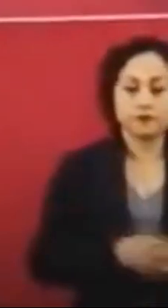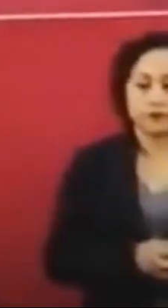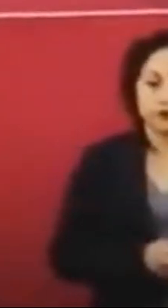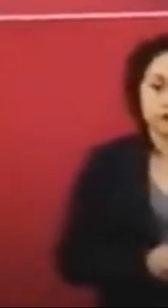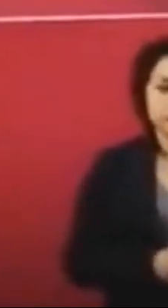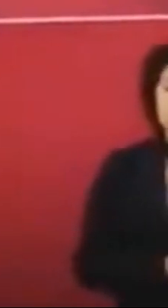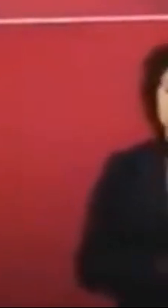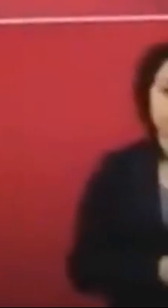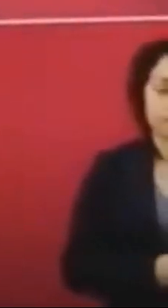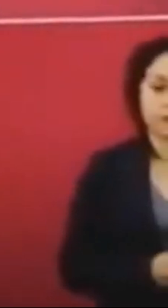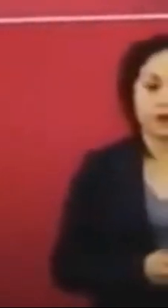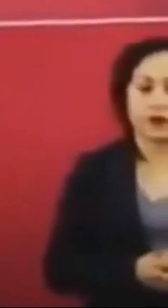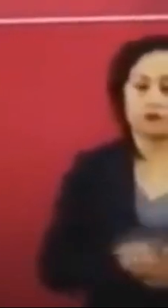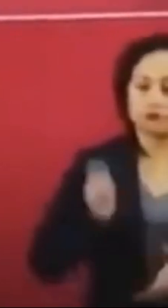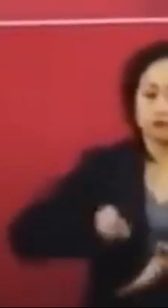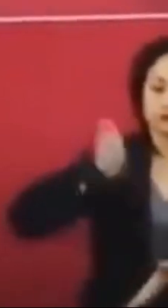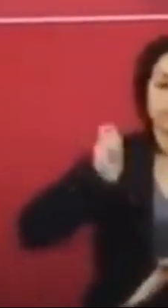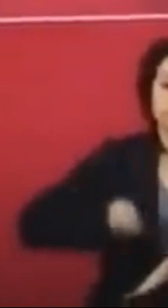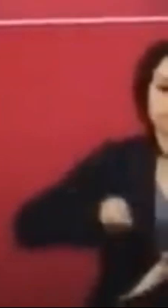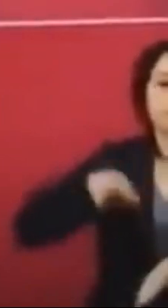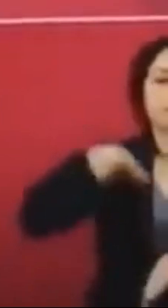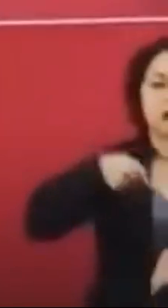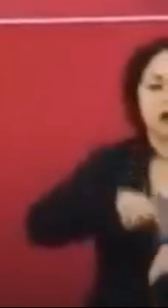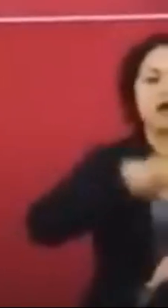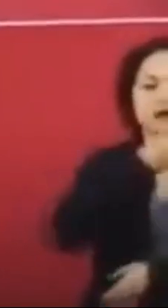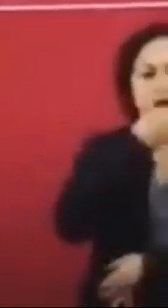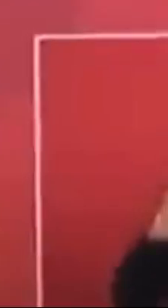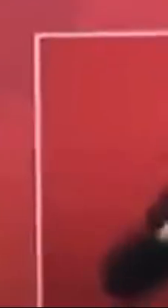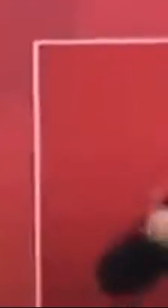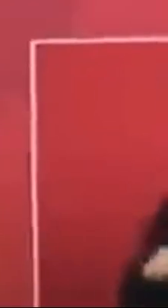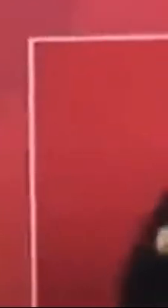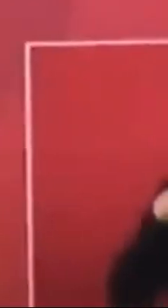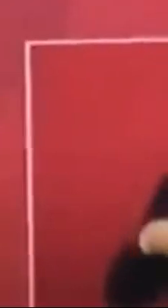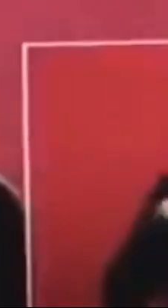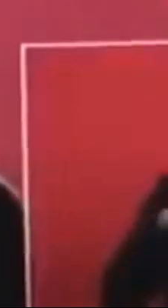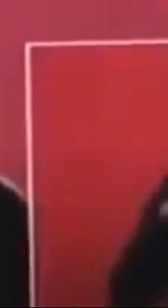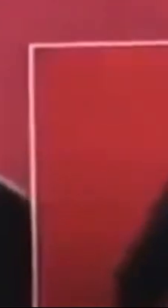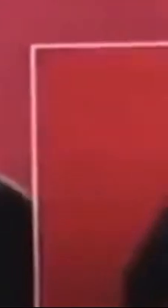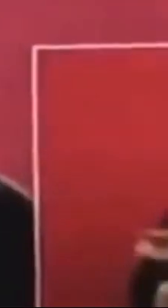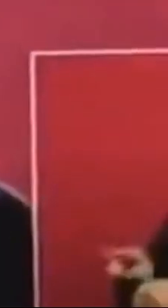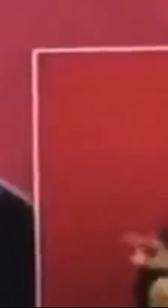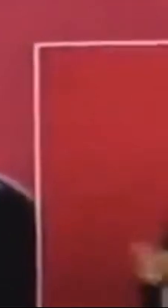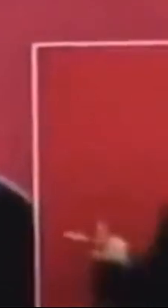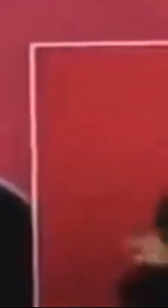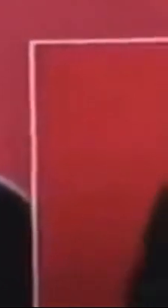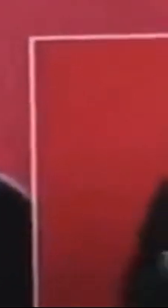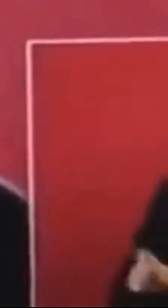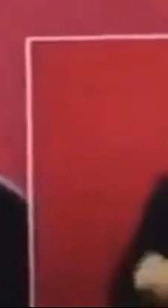mandata el que se reponga el procedimiento. Y ojalá y puedan,